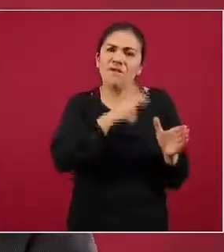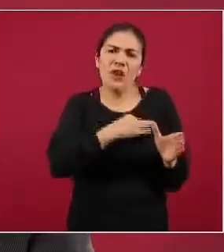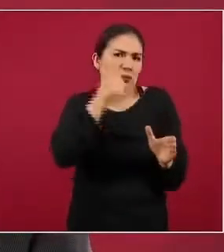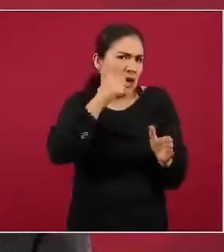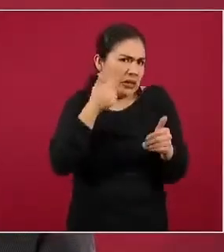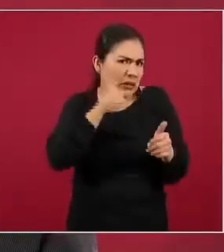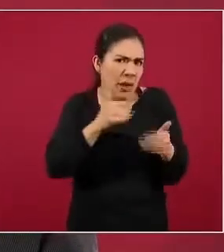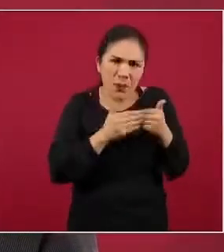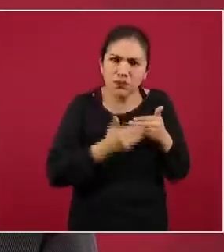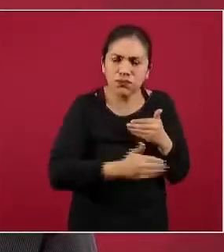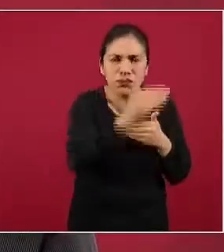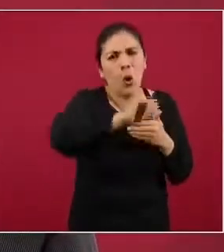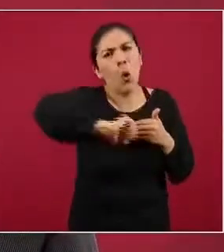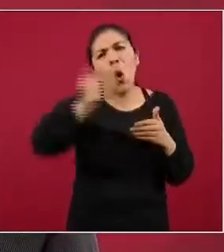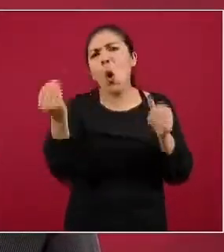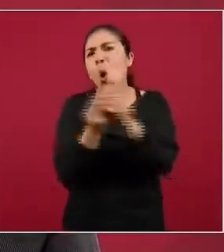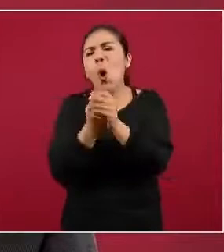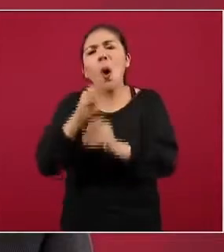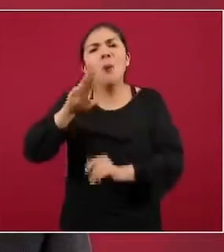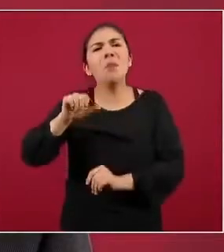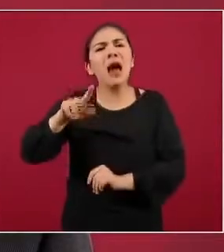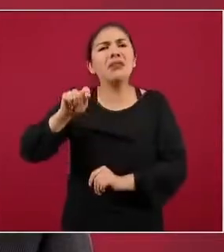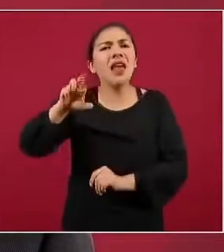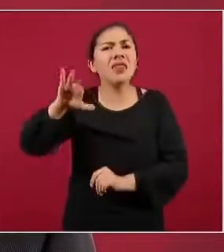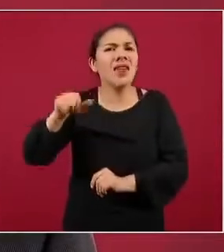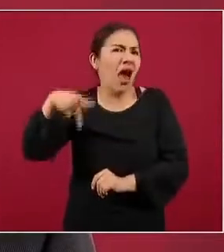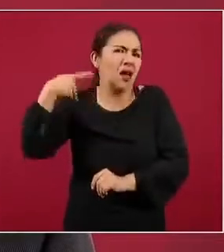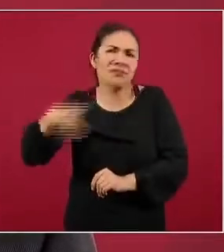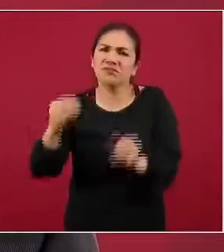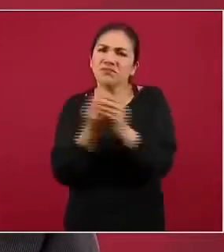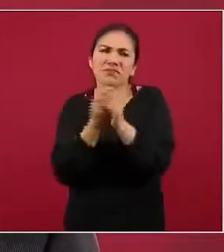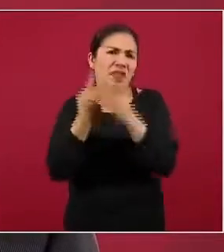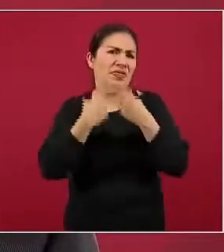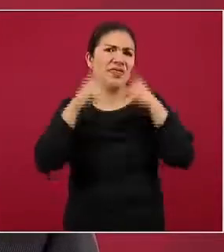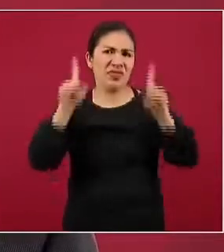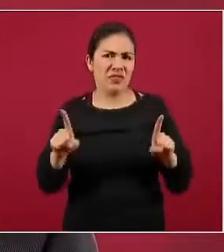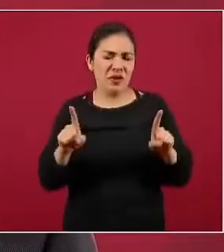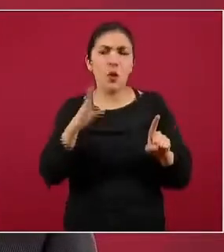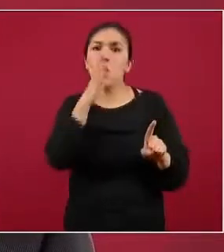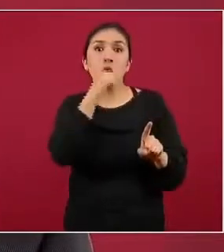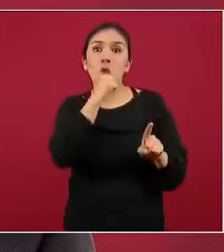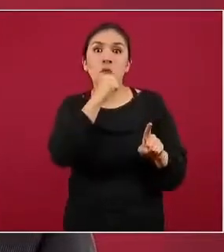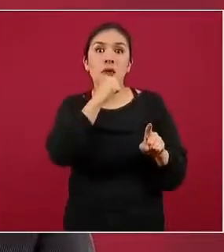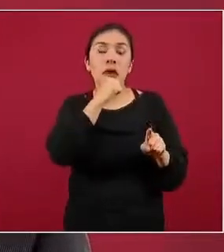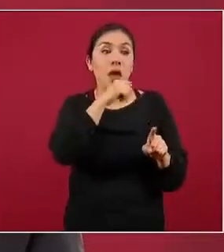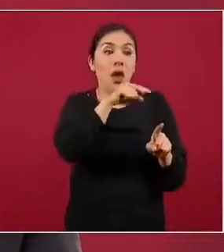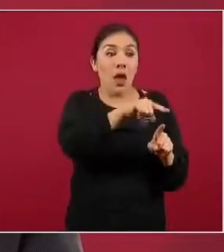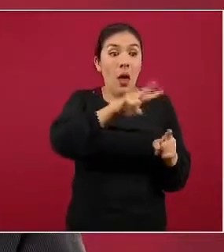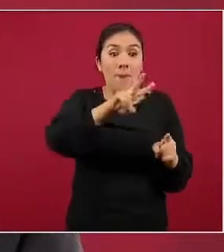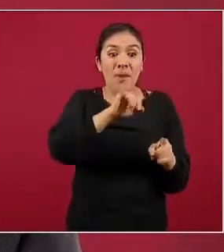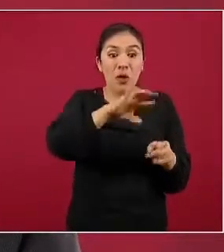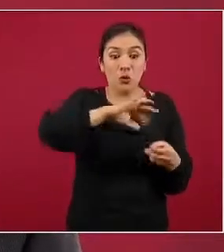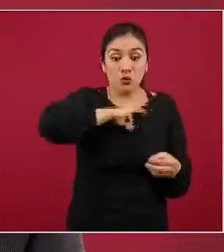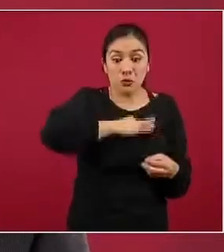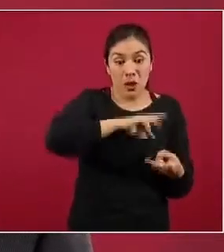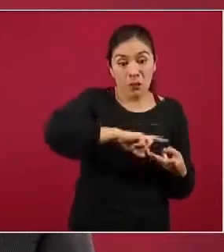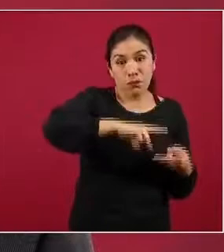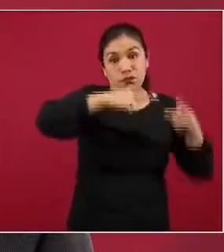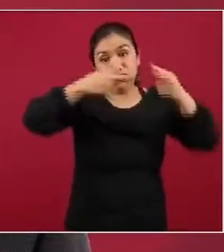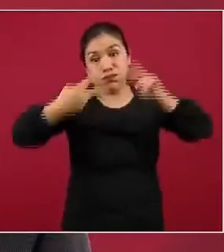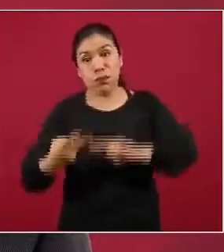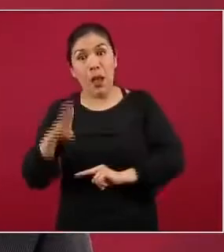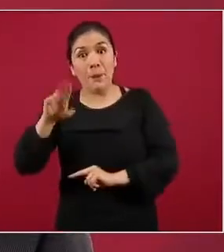son otro tipo de organismos, siempre serán bacterias. No existe la posibilidad de que un virus se transforme en